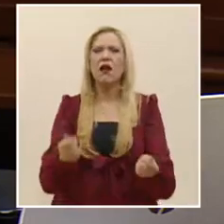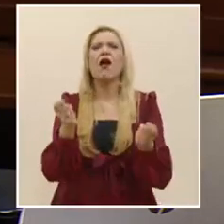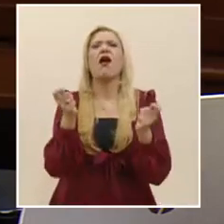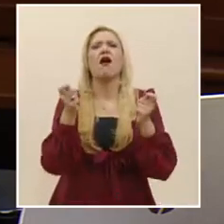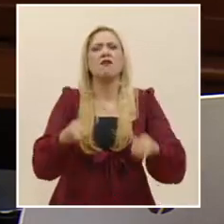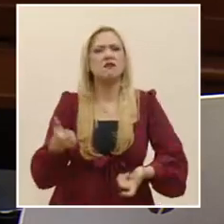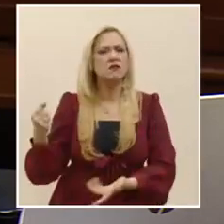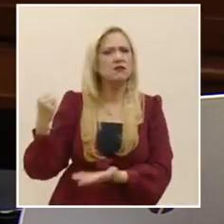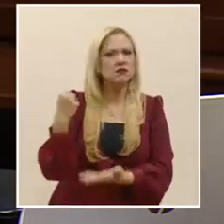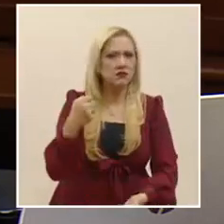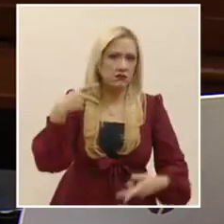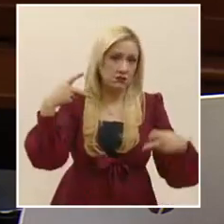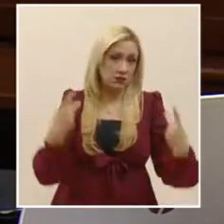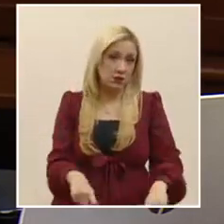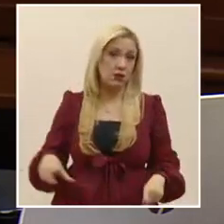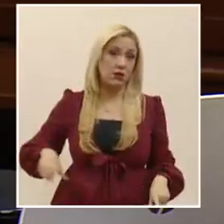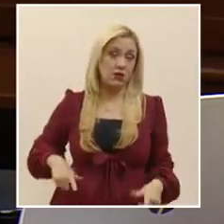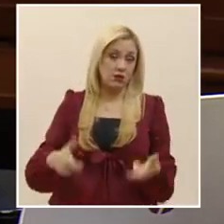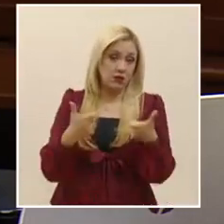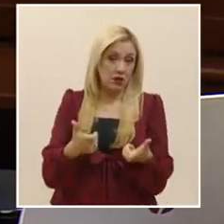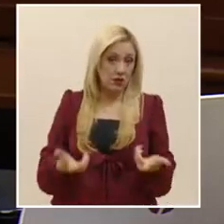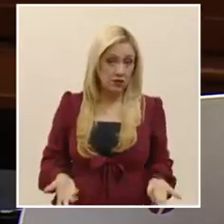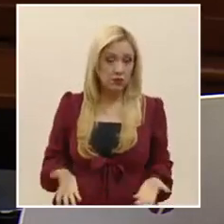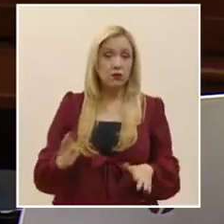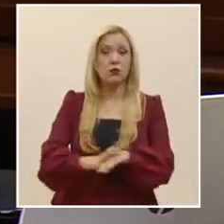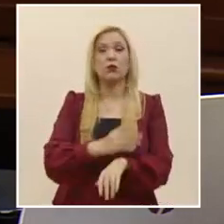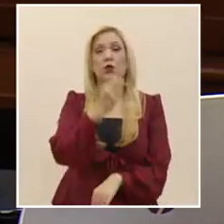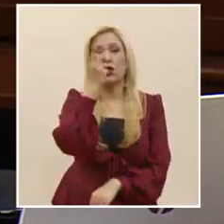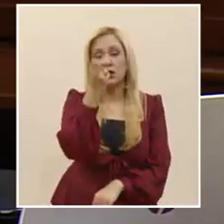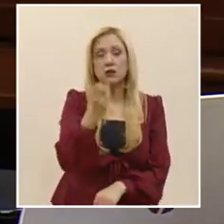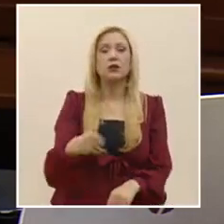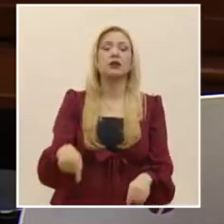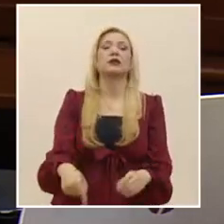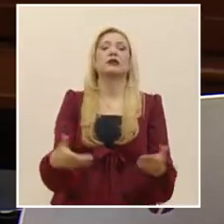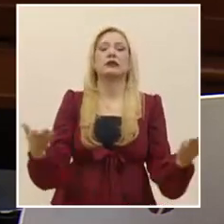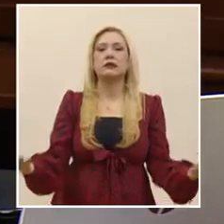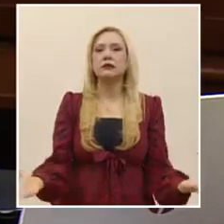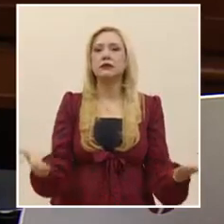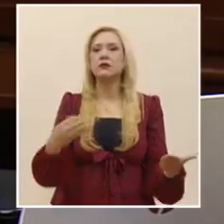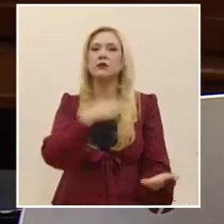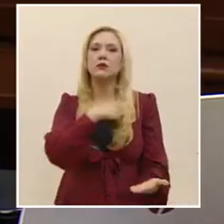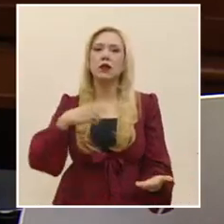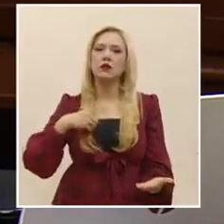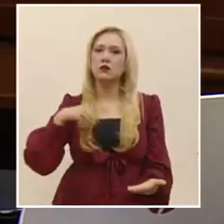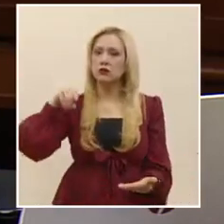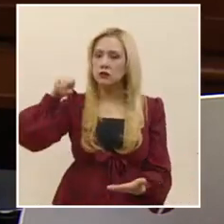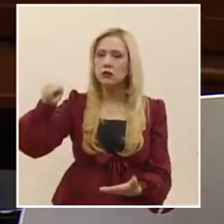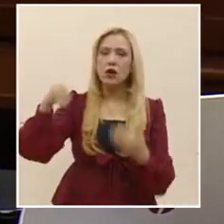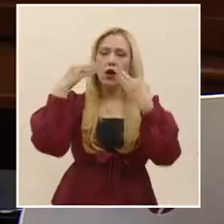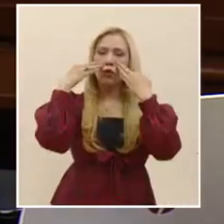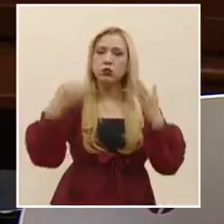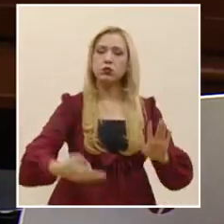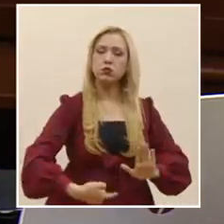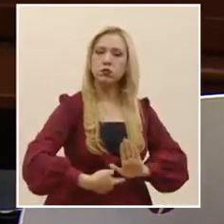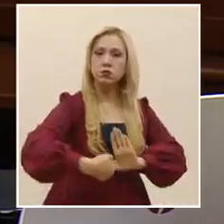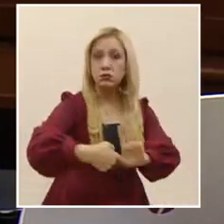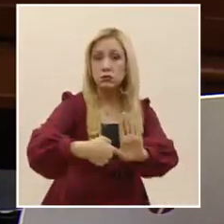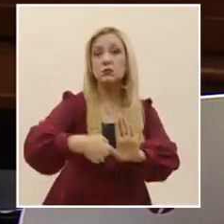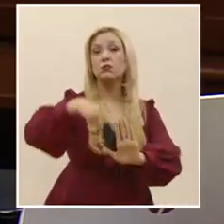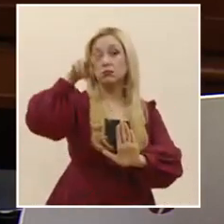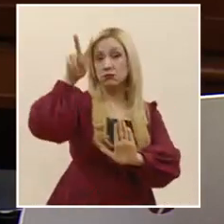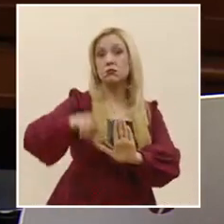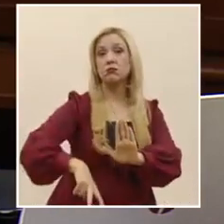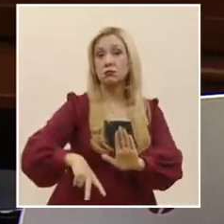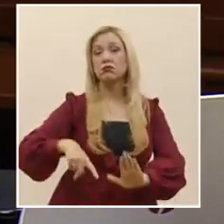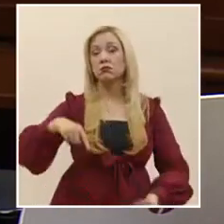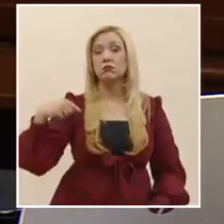formulado, el acuerdo analizado pone en entredicho las obligaciones de transparencia que pesan sobre